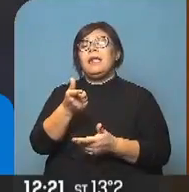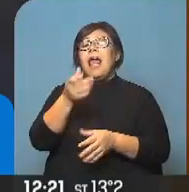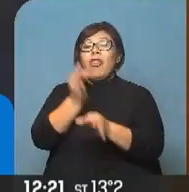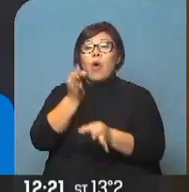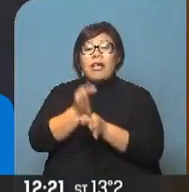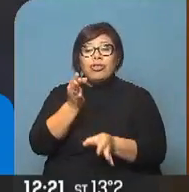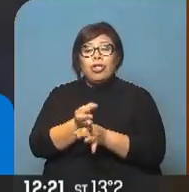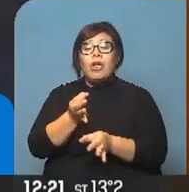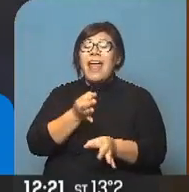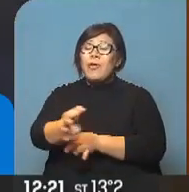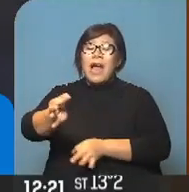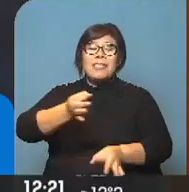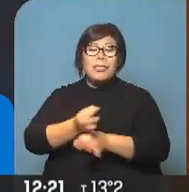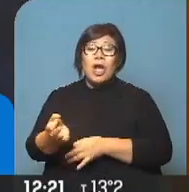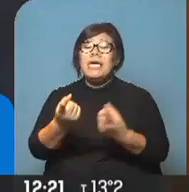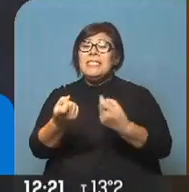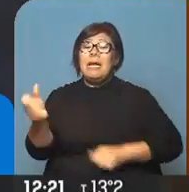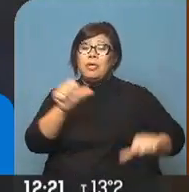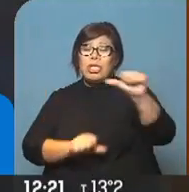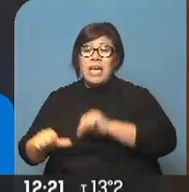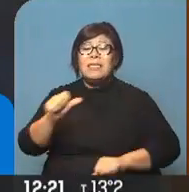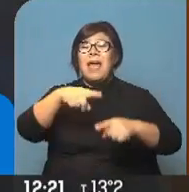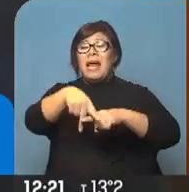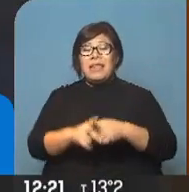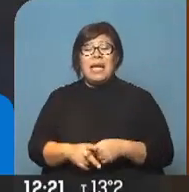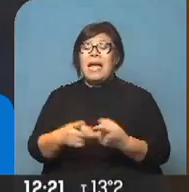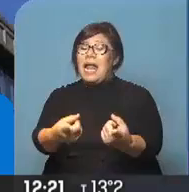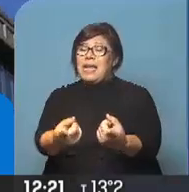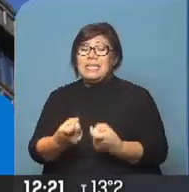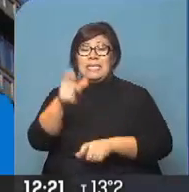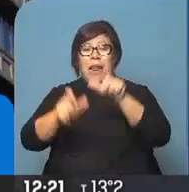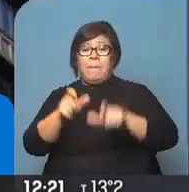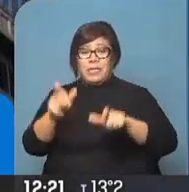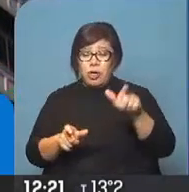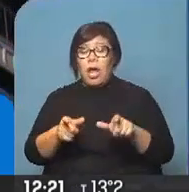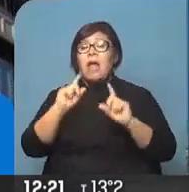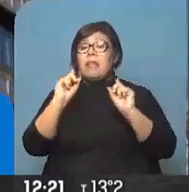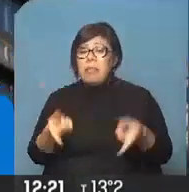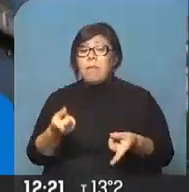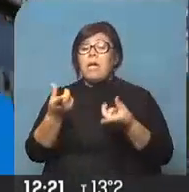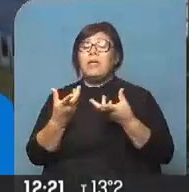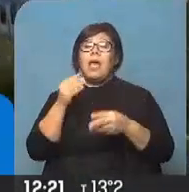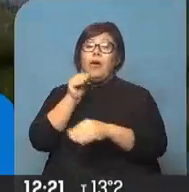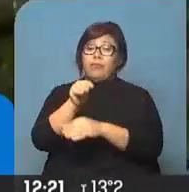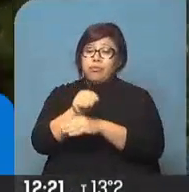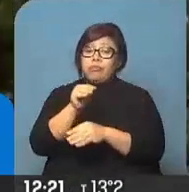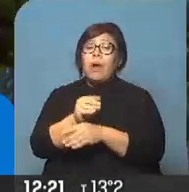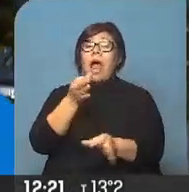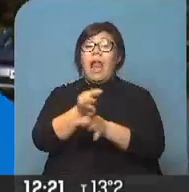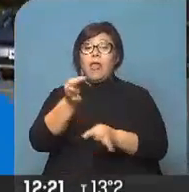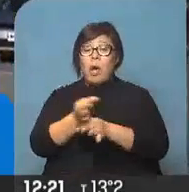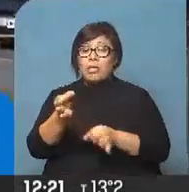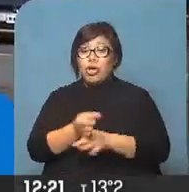necesitamos más ciencia necesitamos más técnicas y más inversión en la educación y con eso vamos a estar no sólo el agua sino todo el sistema